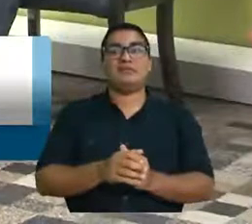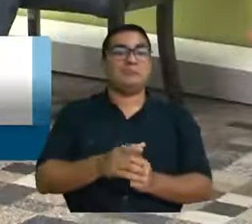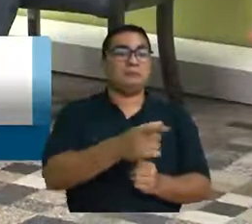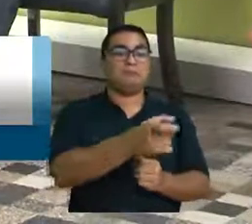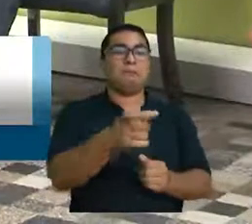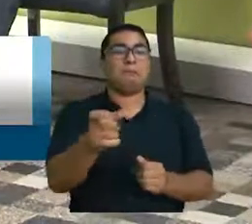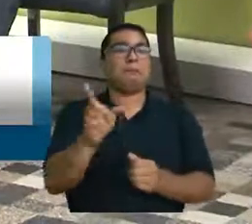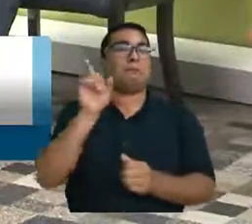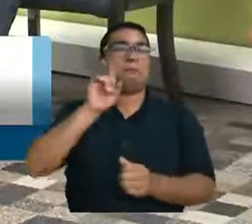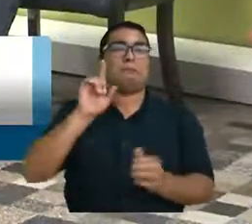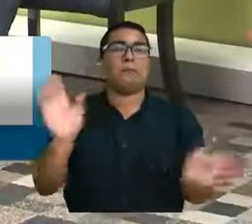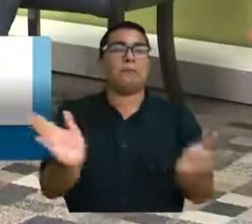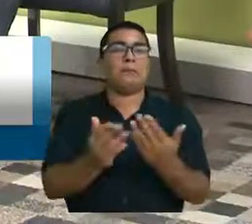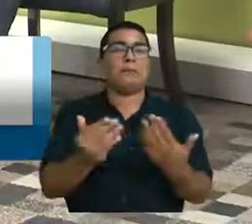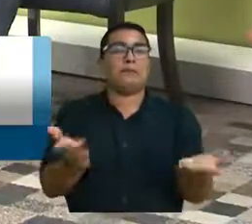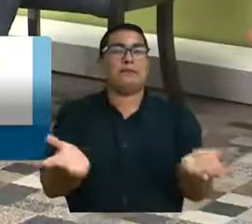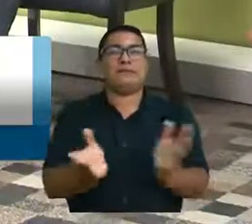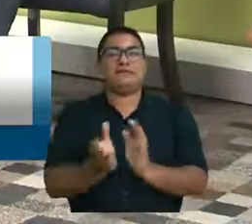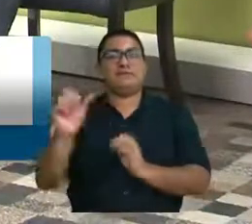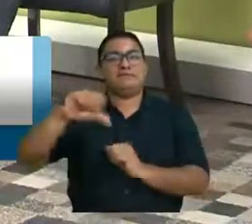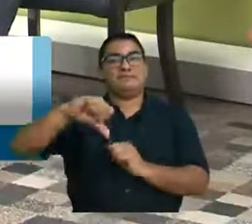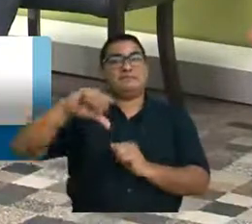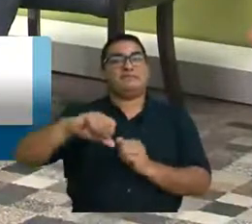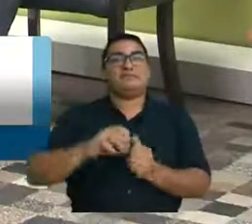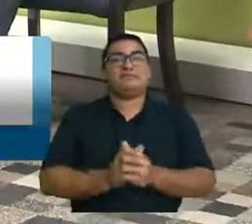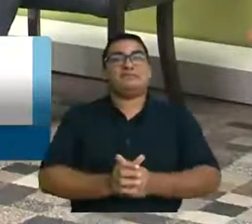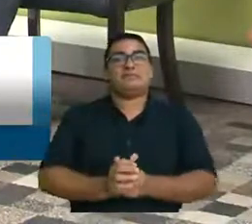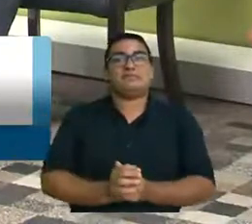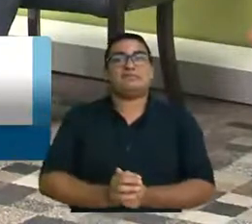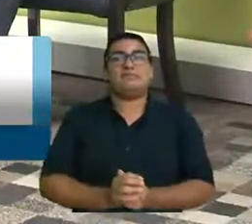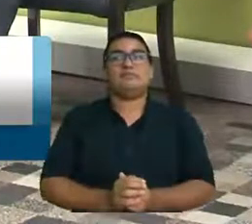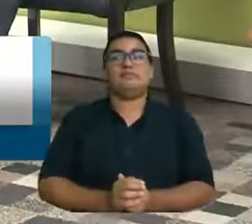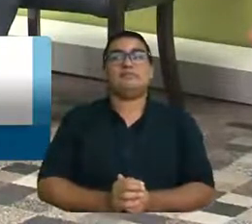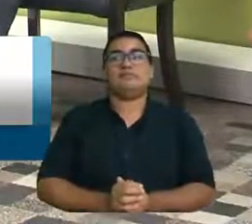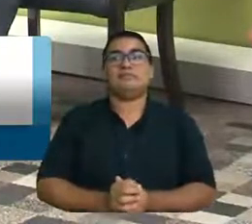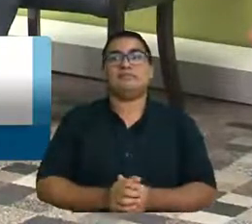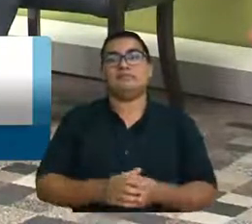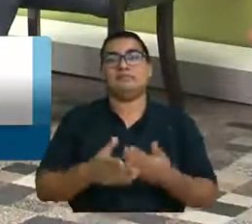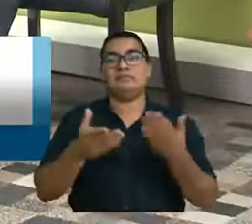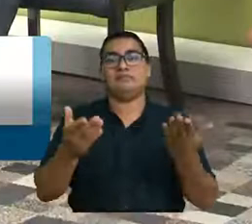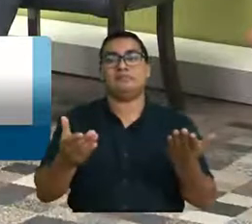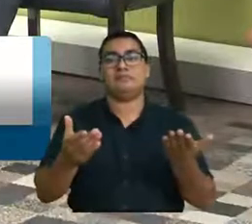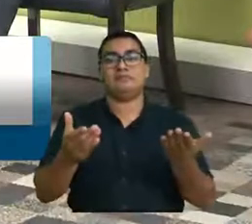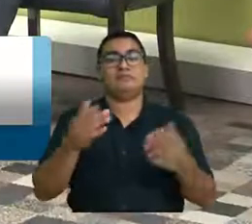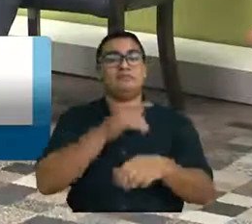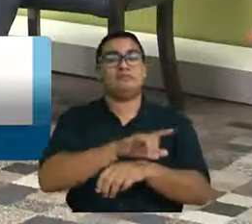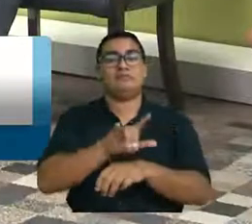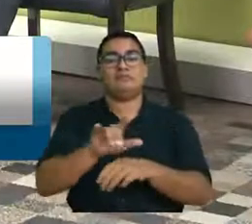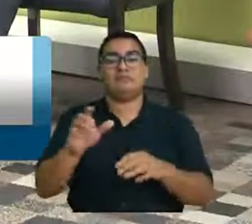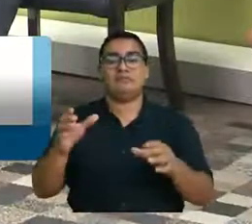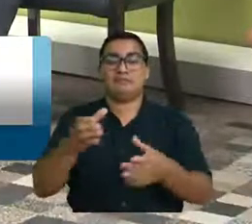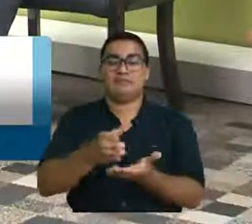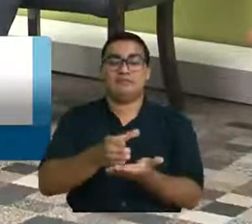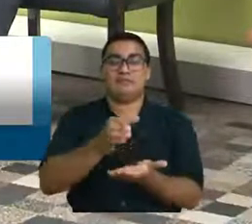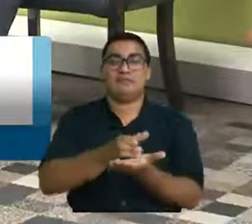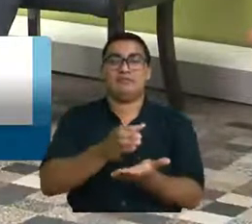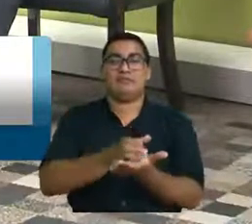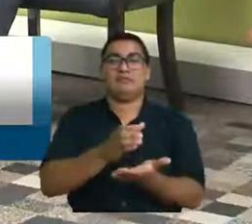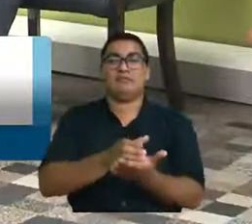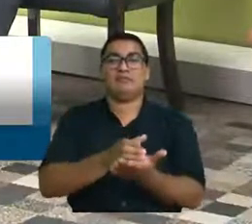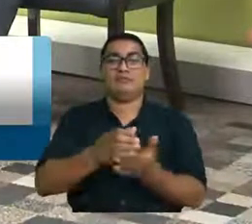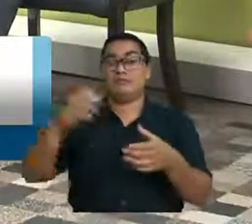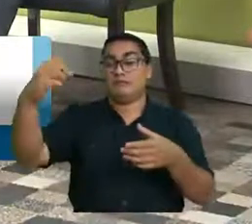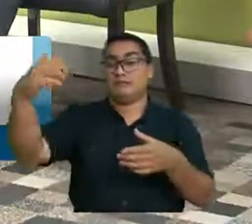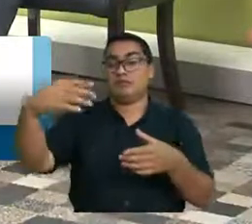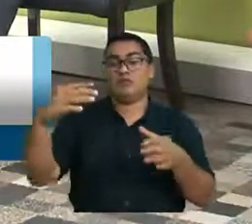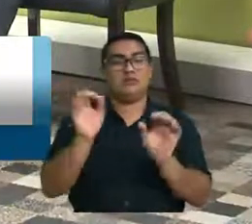algo que no va a prácticamente no tiene efecto, pues. Entonces generalmente vos tenés que buscarte un vaso oscuro que no le dé la luz,